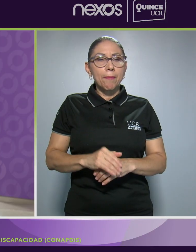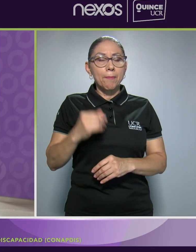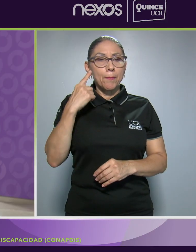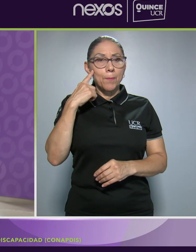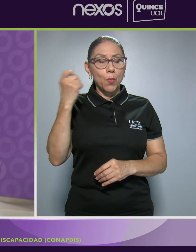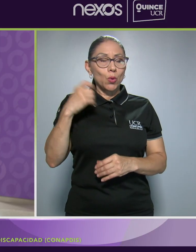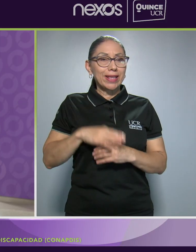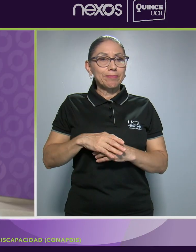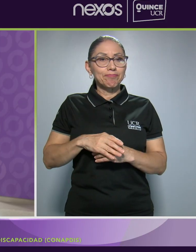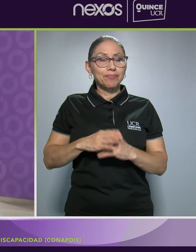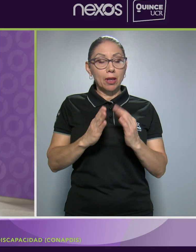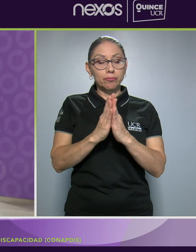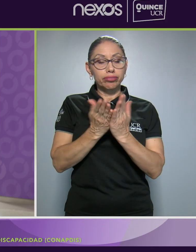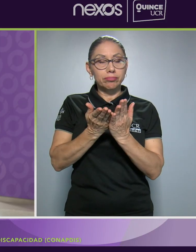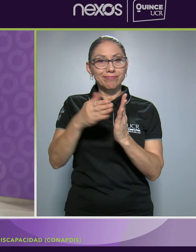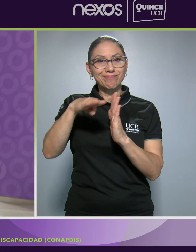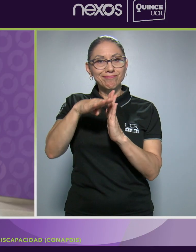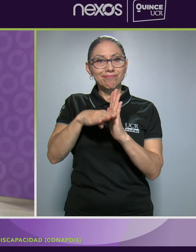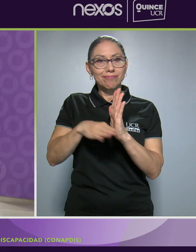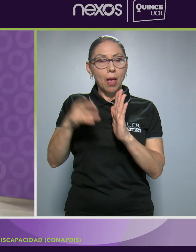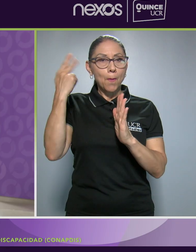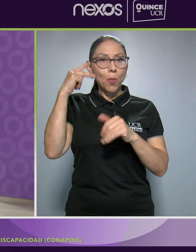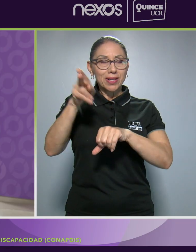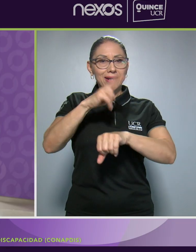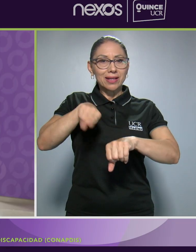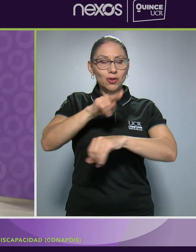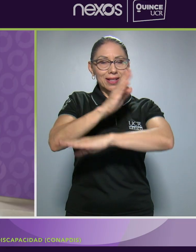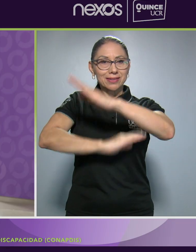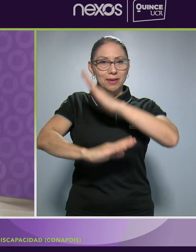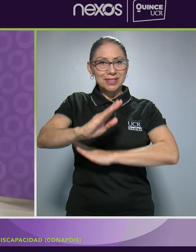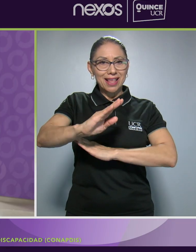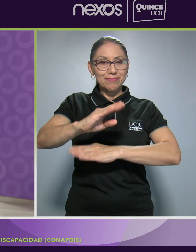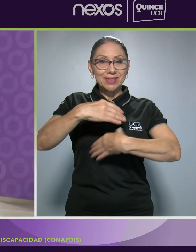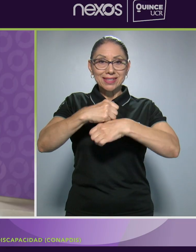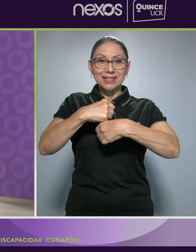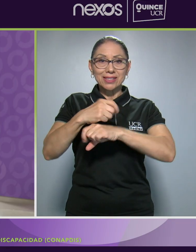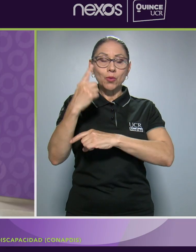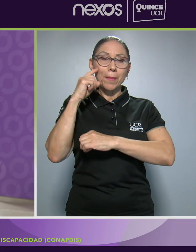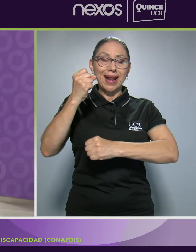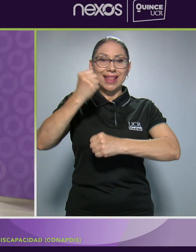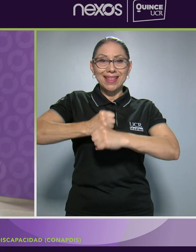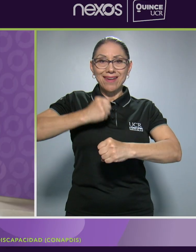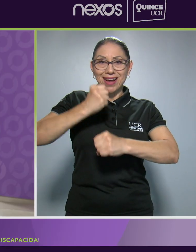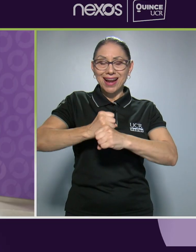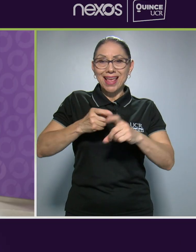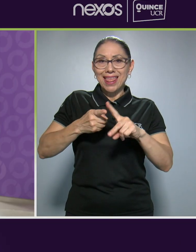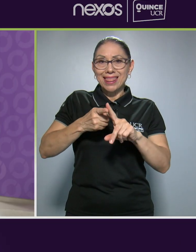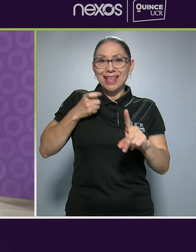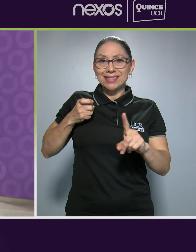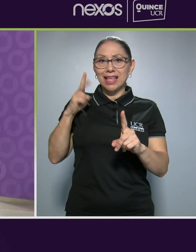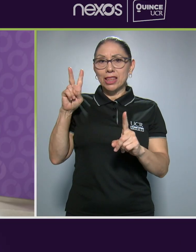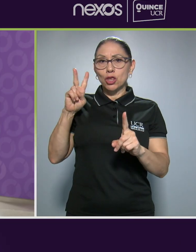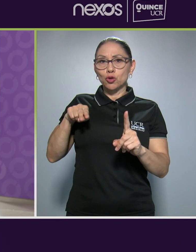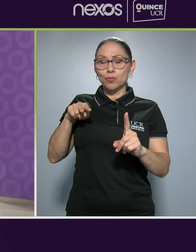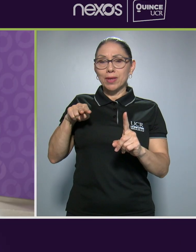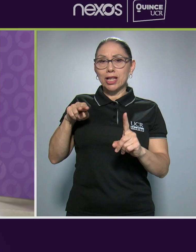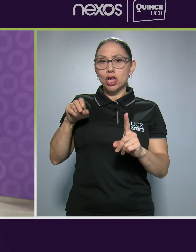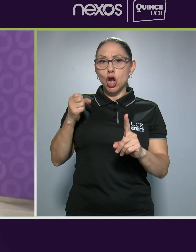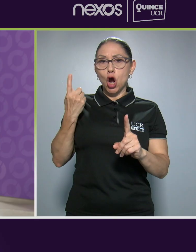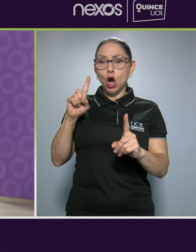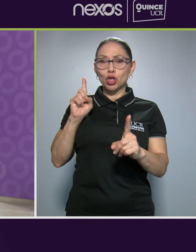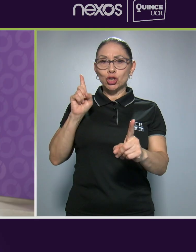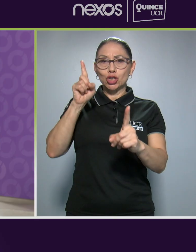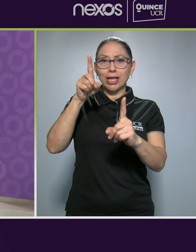la Política Nacional de Discapacidad fue generada para trabajarse desde el año 2011 y hasta el año